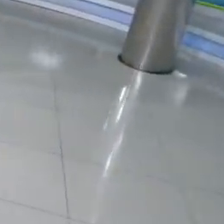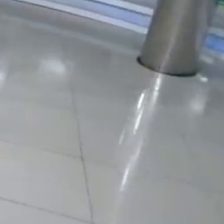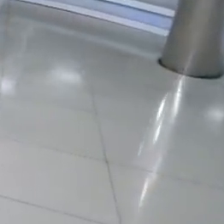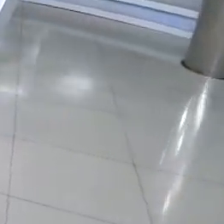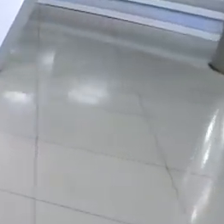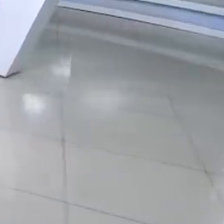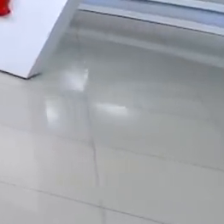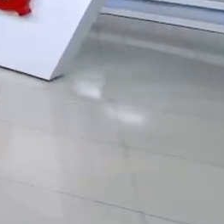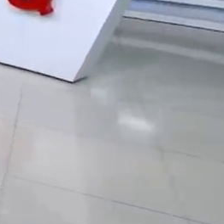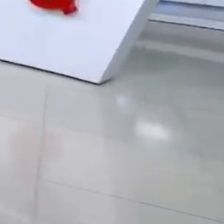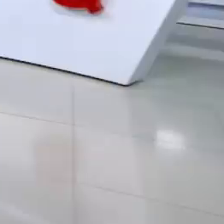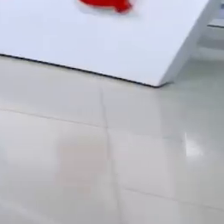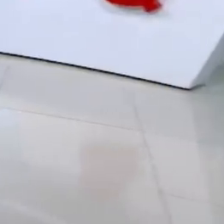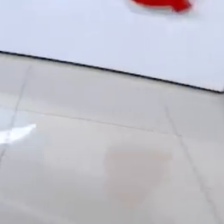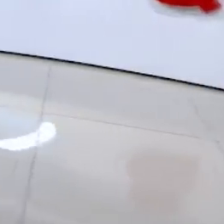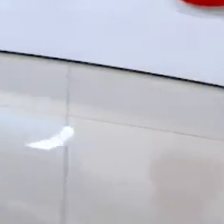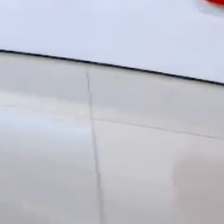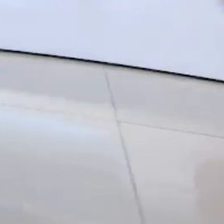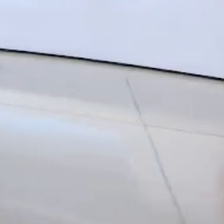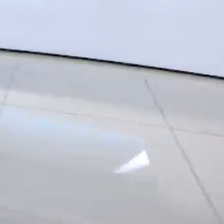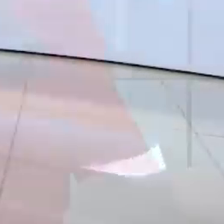Con Luisa Tobo.